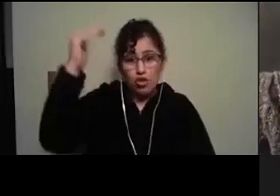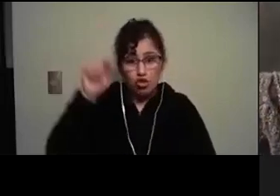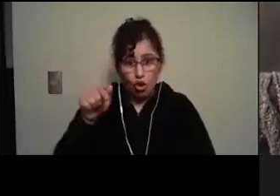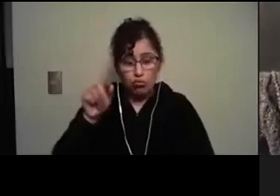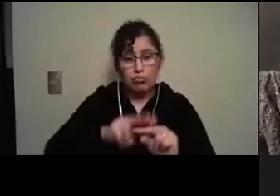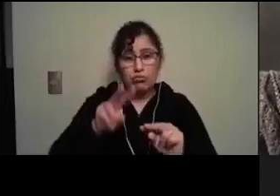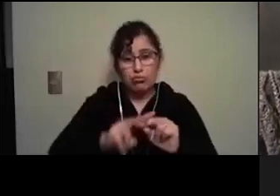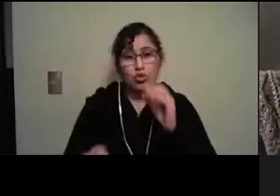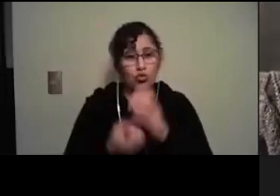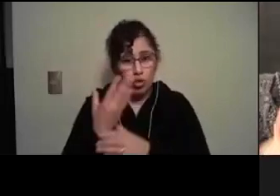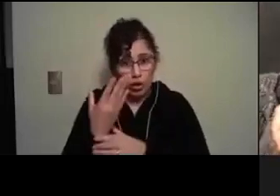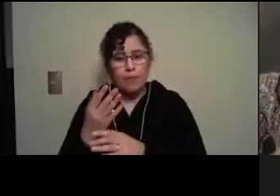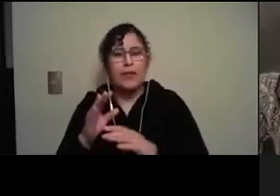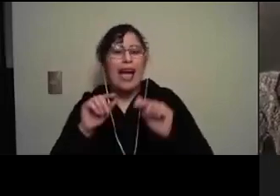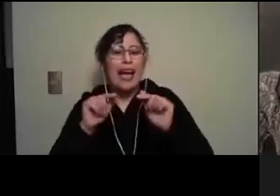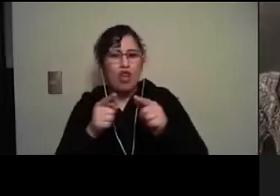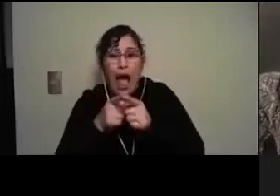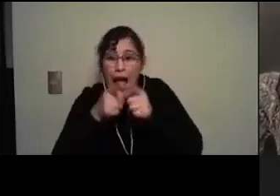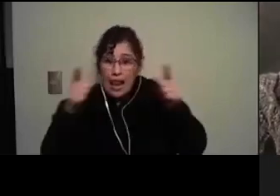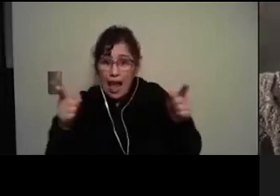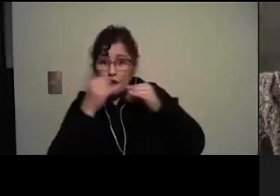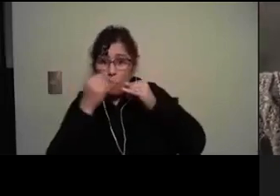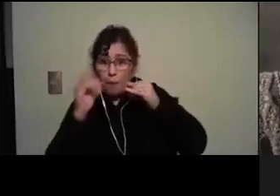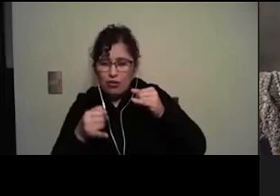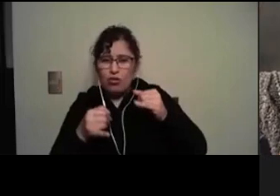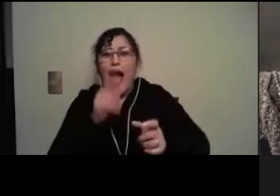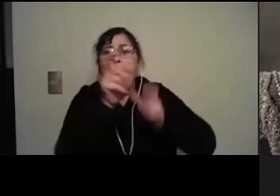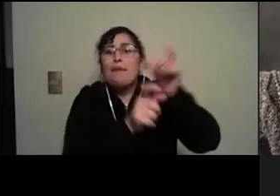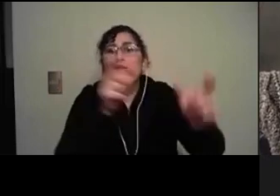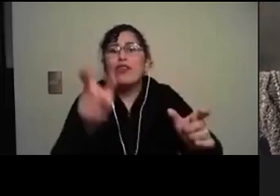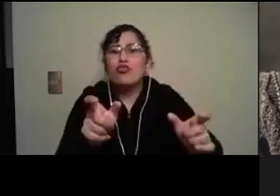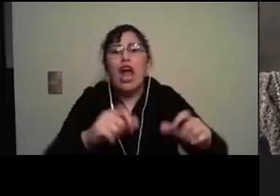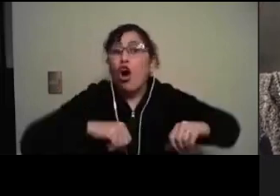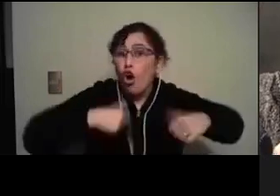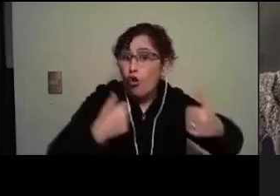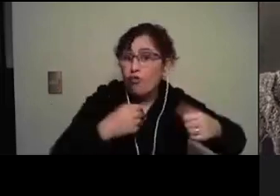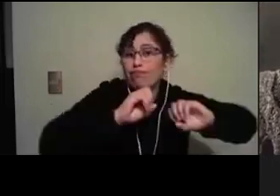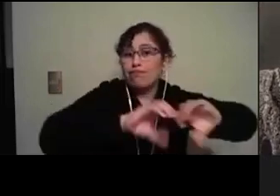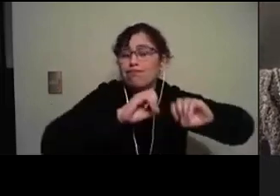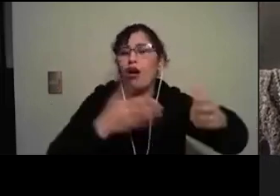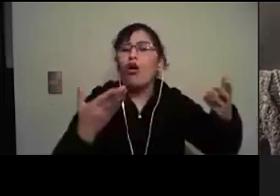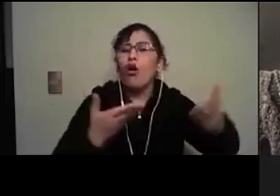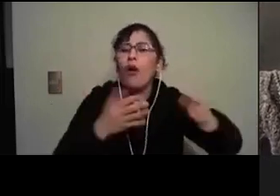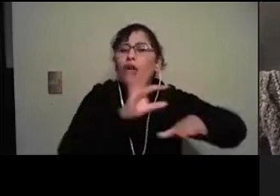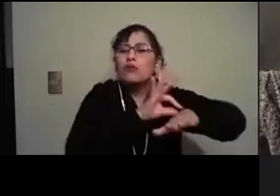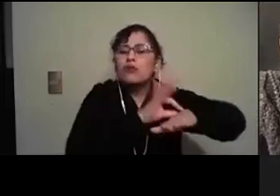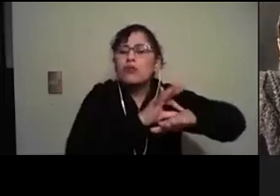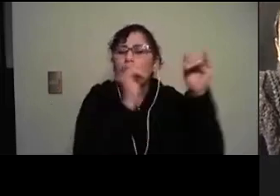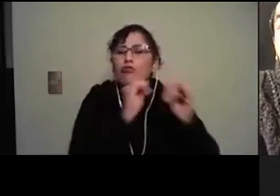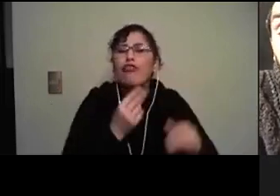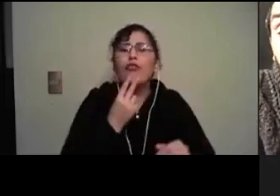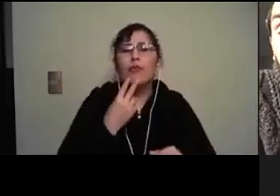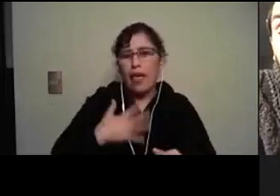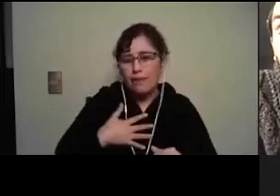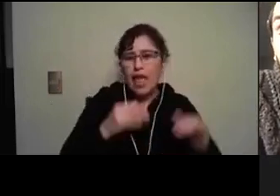largo plazo tiene que ver con educar a la población respecto de hábitos y estilos de vida saludables, ¿ya? Que permitan